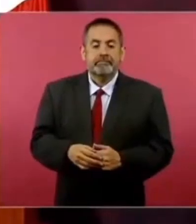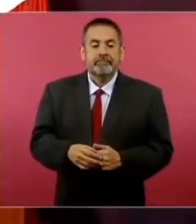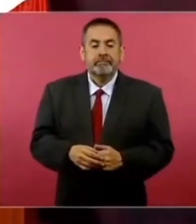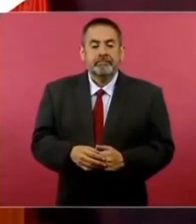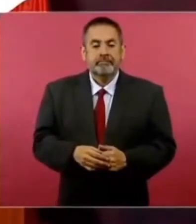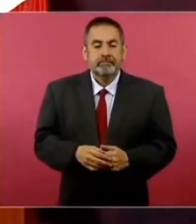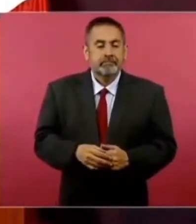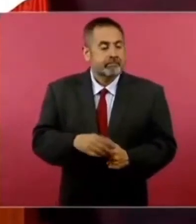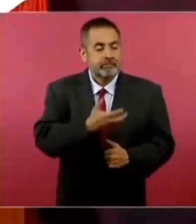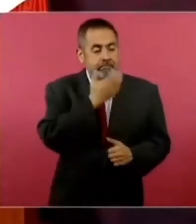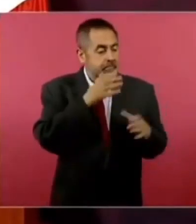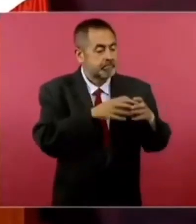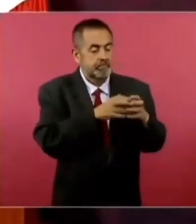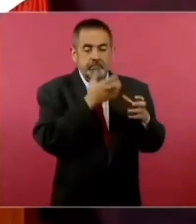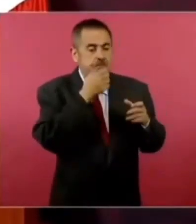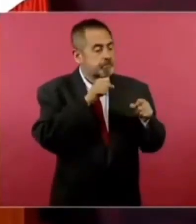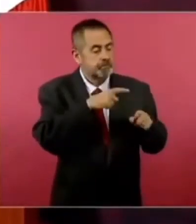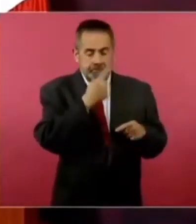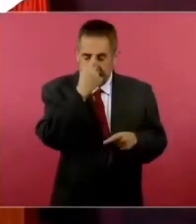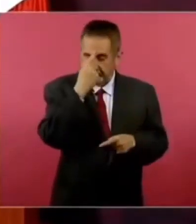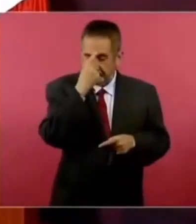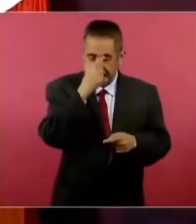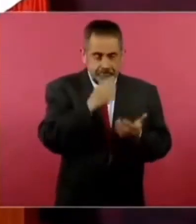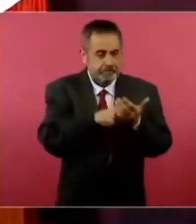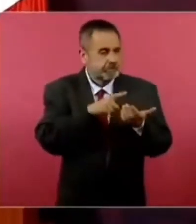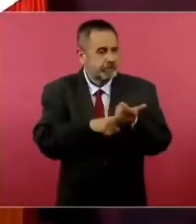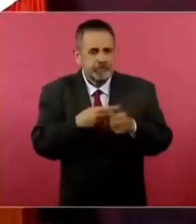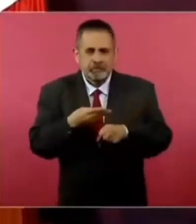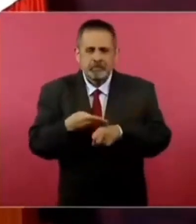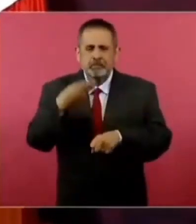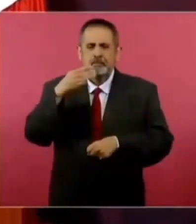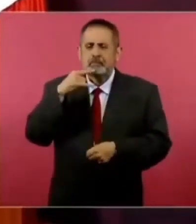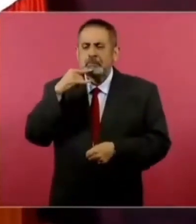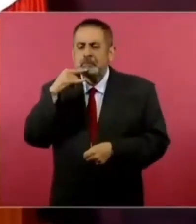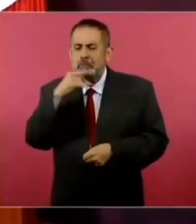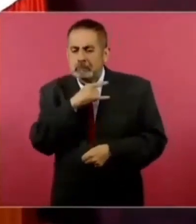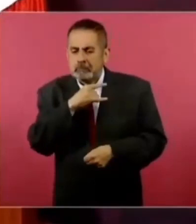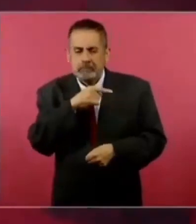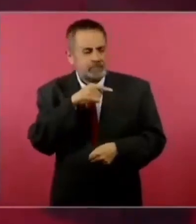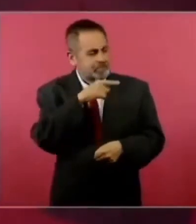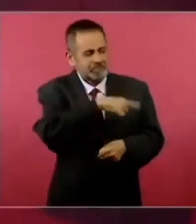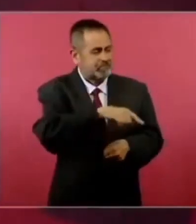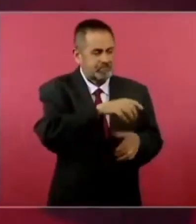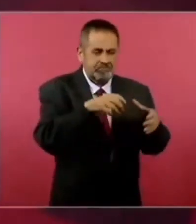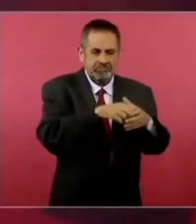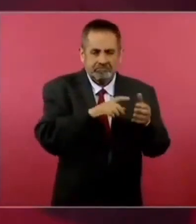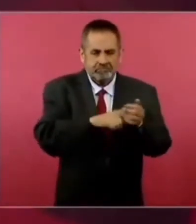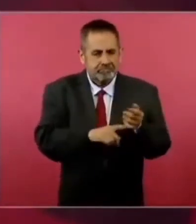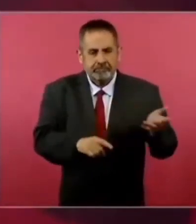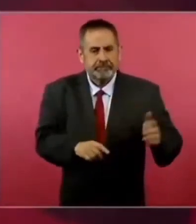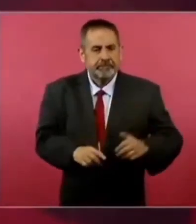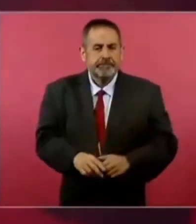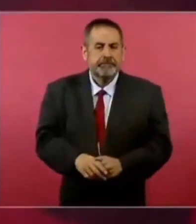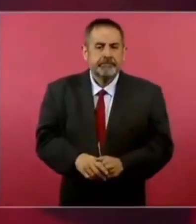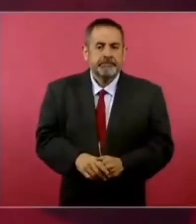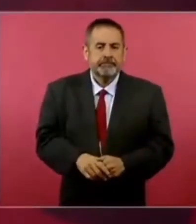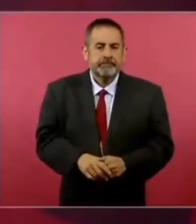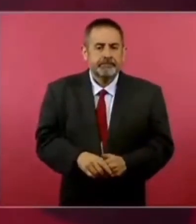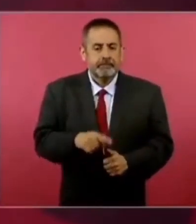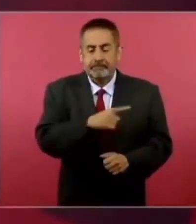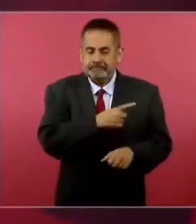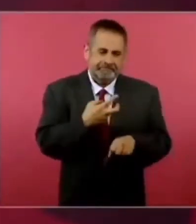los conservadores muy hipócritas. Lo que pasa que son